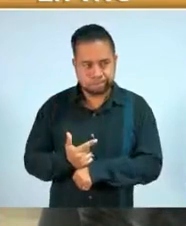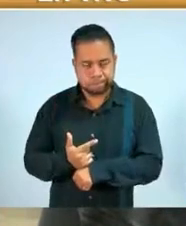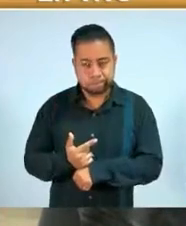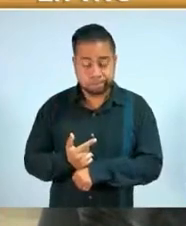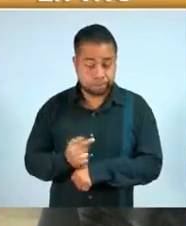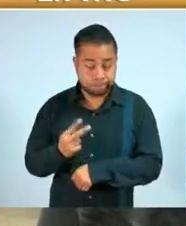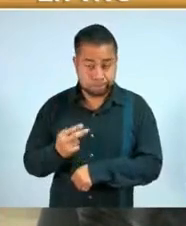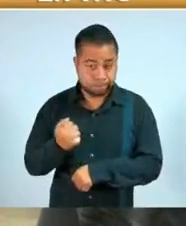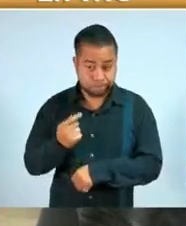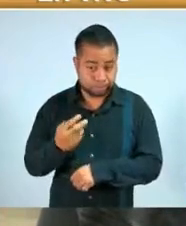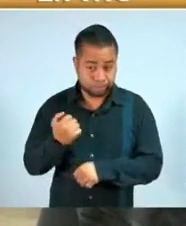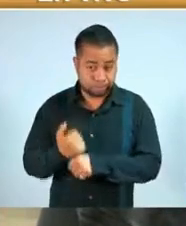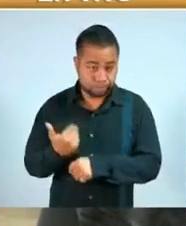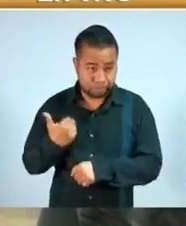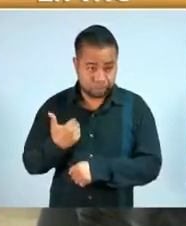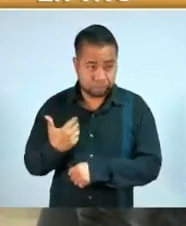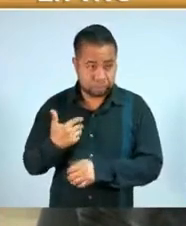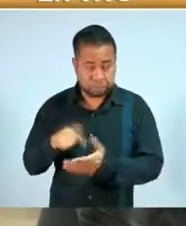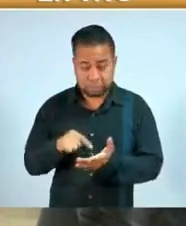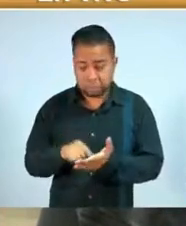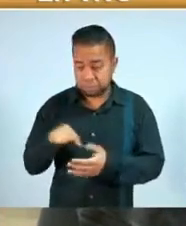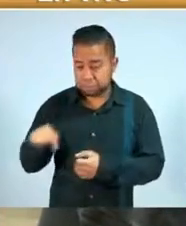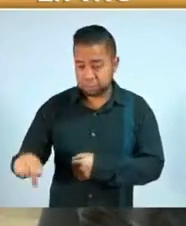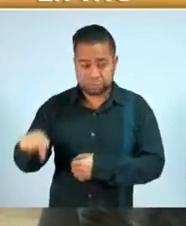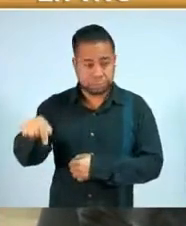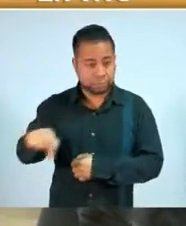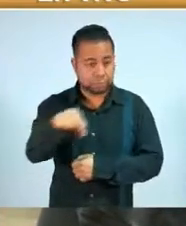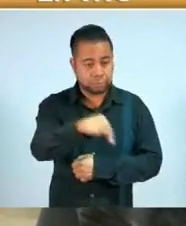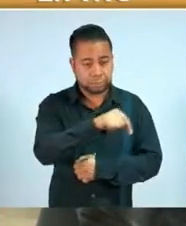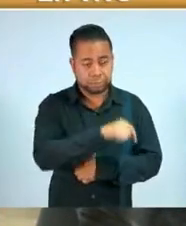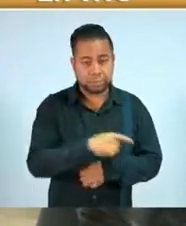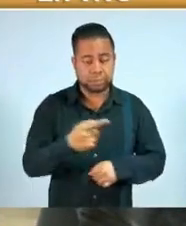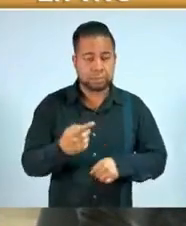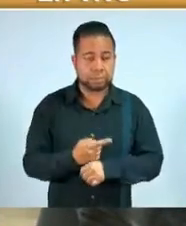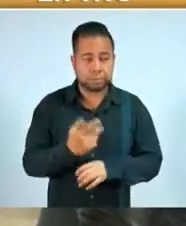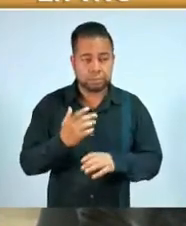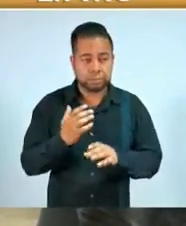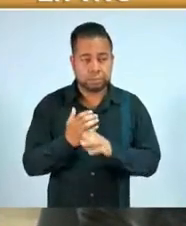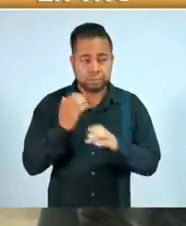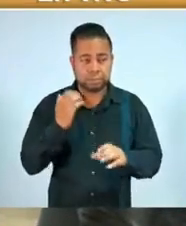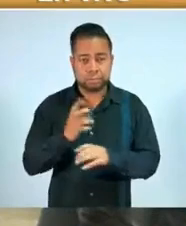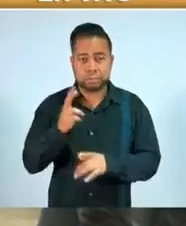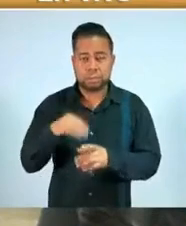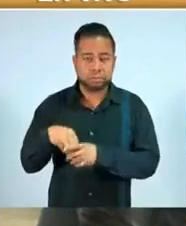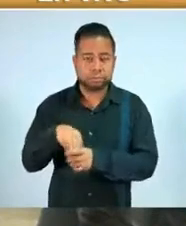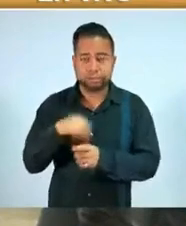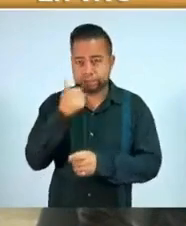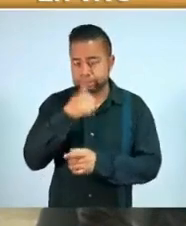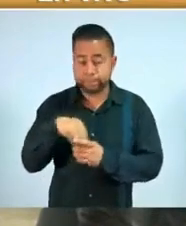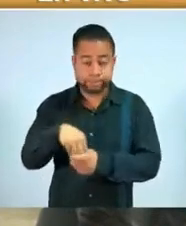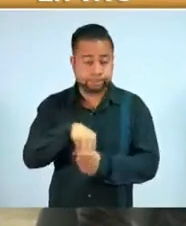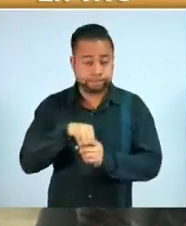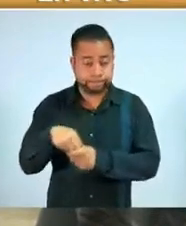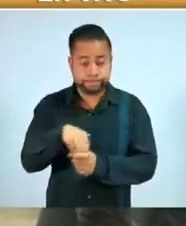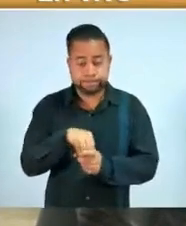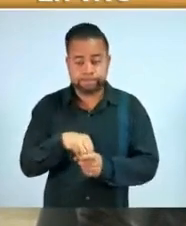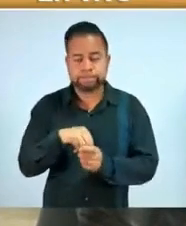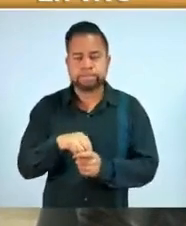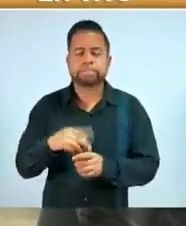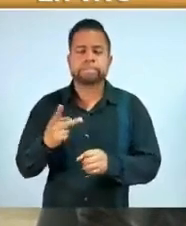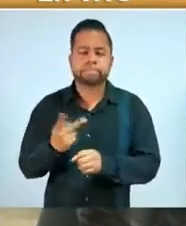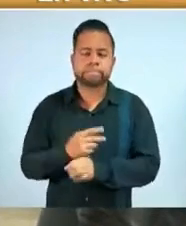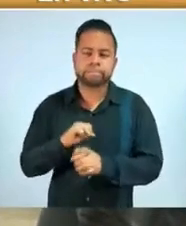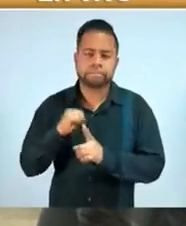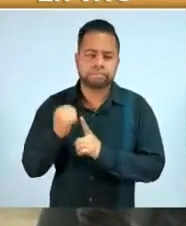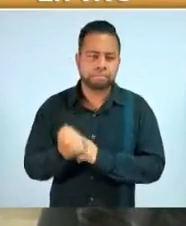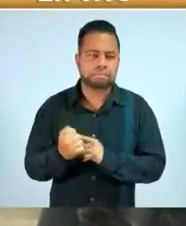tiempo, hay los puntos importantes en que prácticamente los urbanos se llenan de estudiantes. Y ha habido algunas situaciones ahí